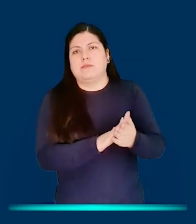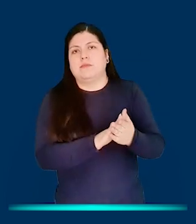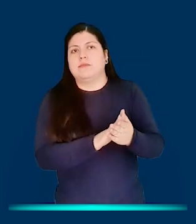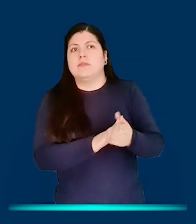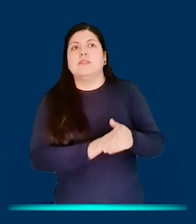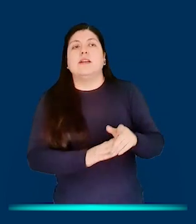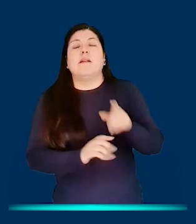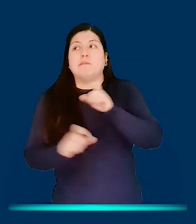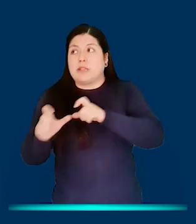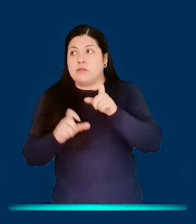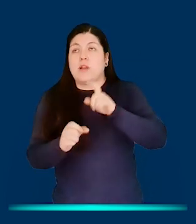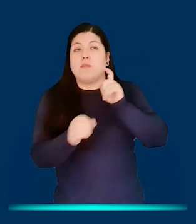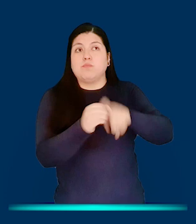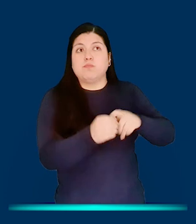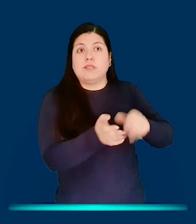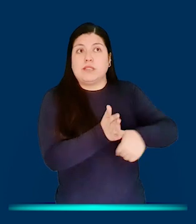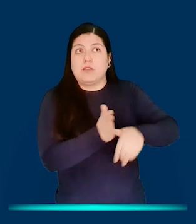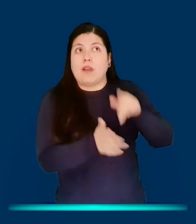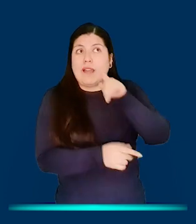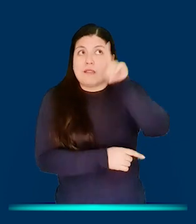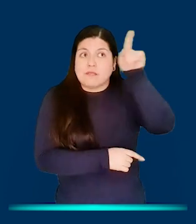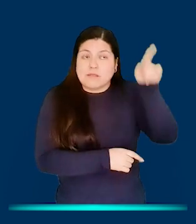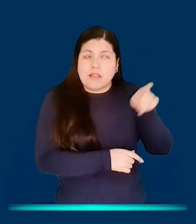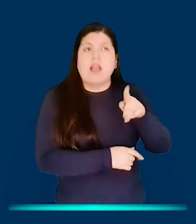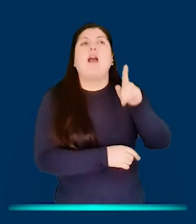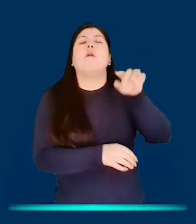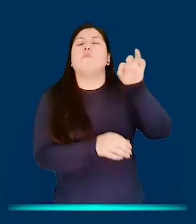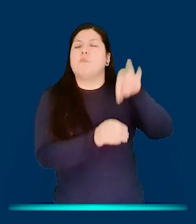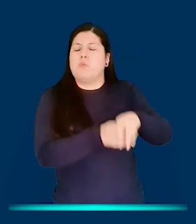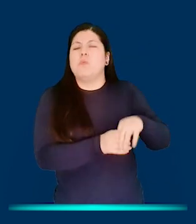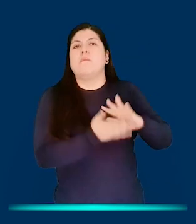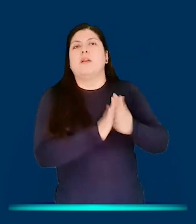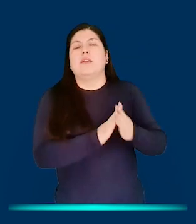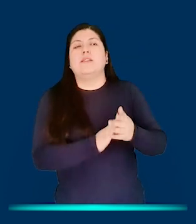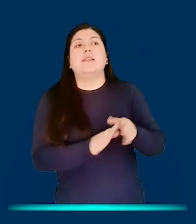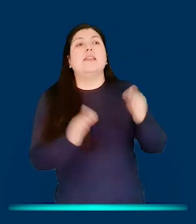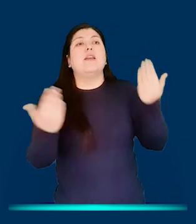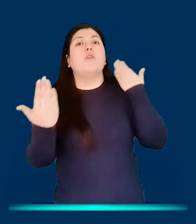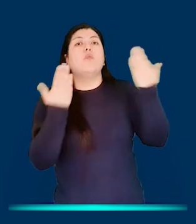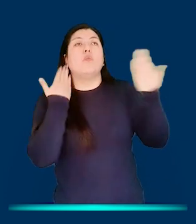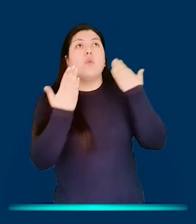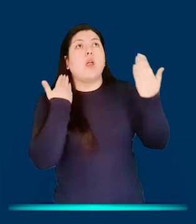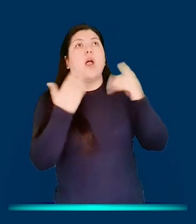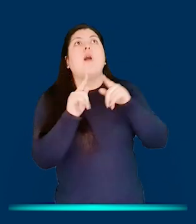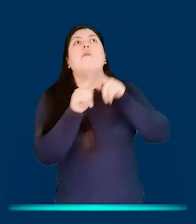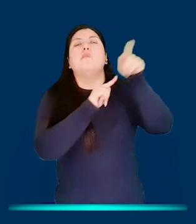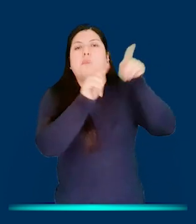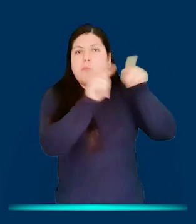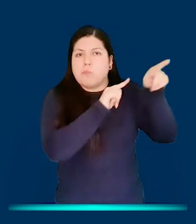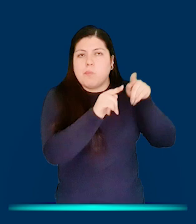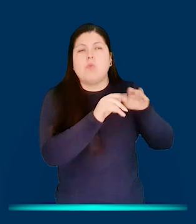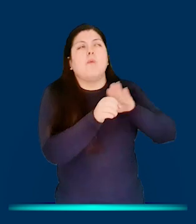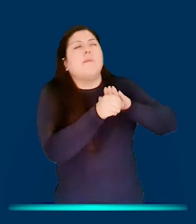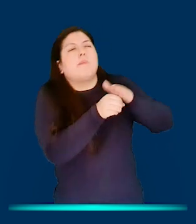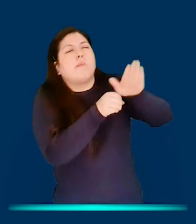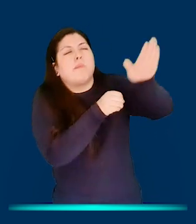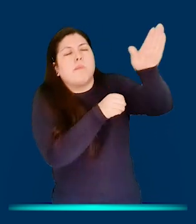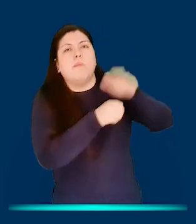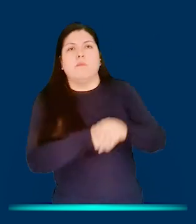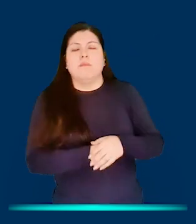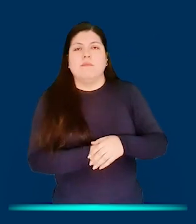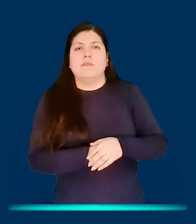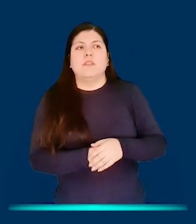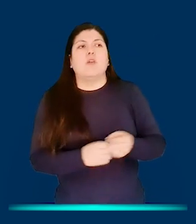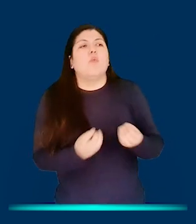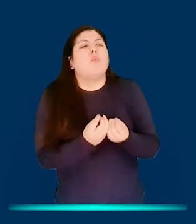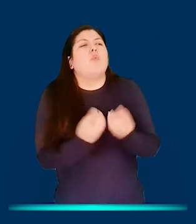municipios que conforman estas 16 circunscripciones y no solamente las personas que tengan registrada en estos 167